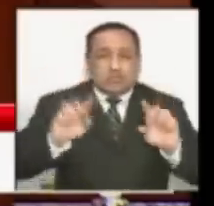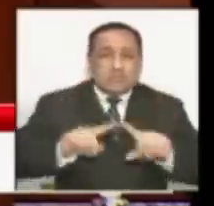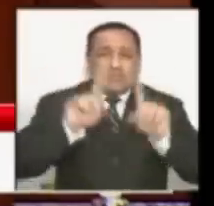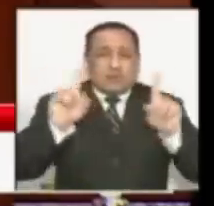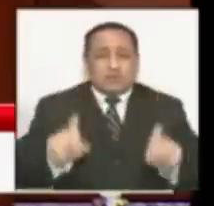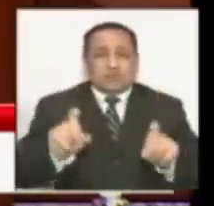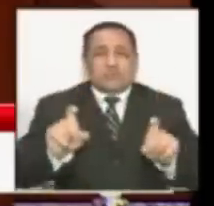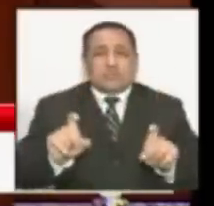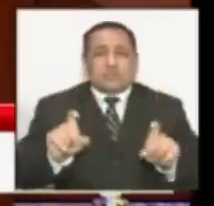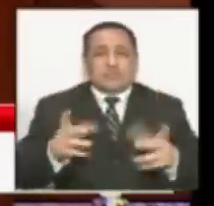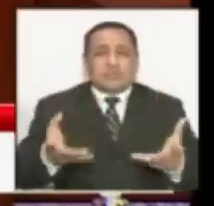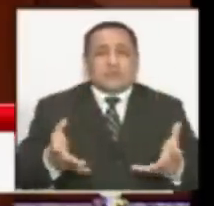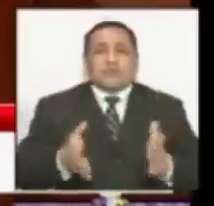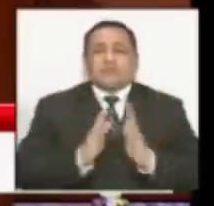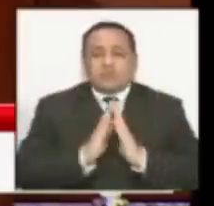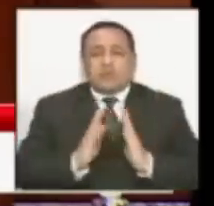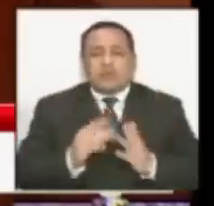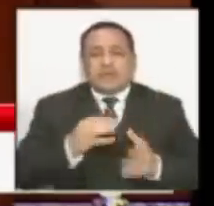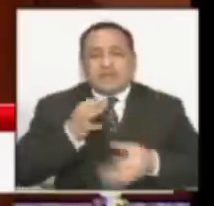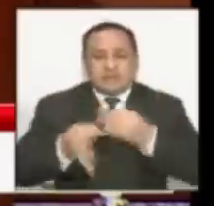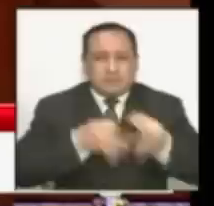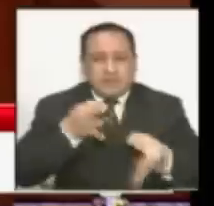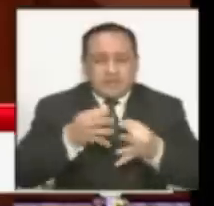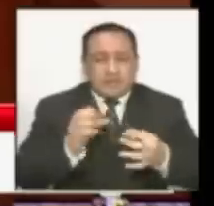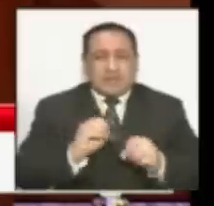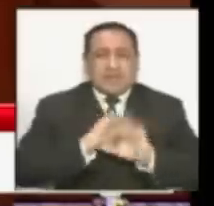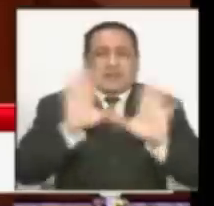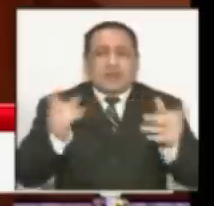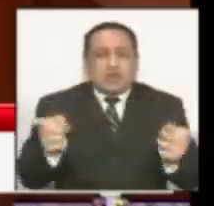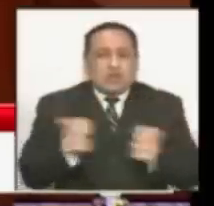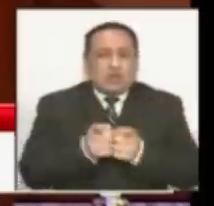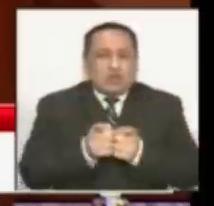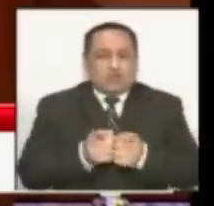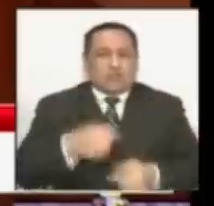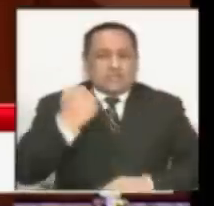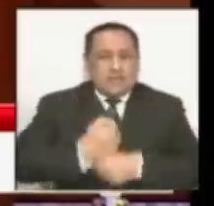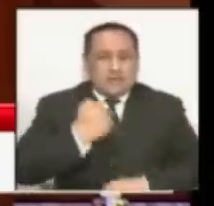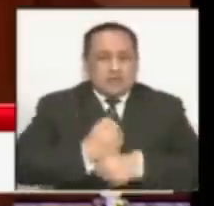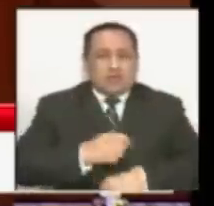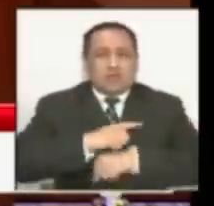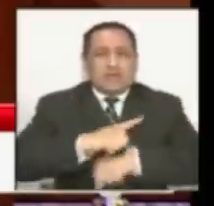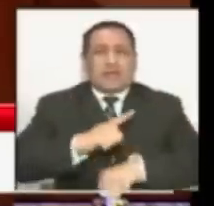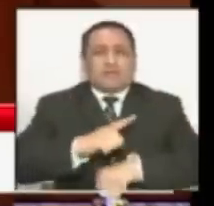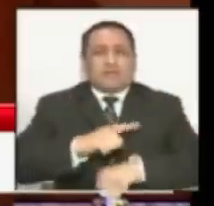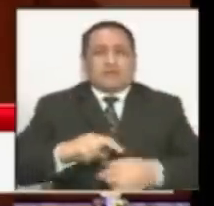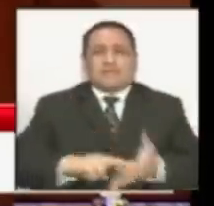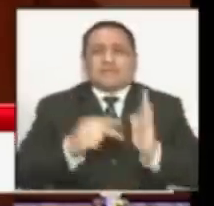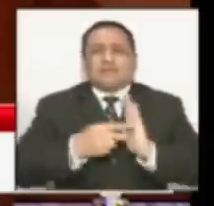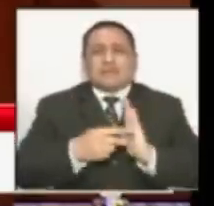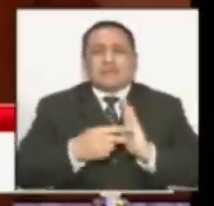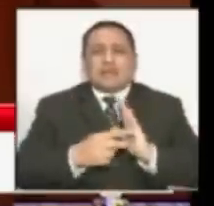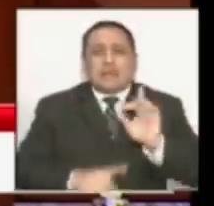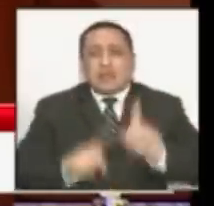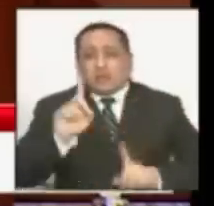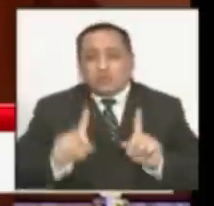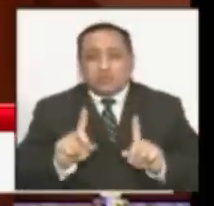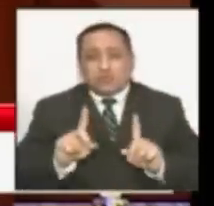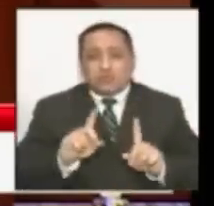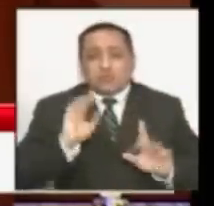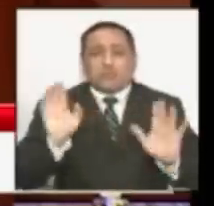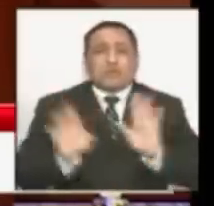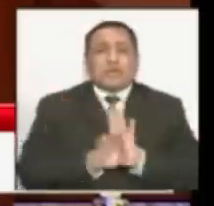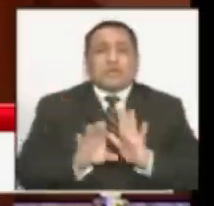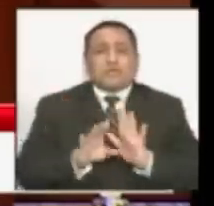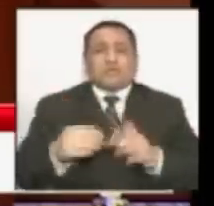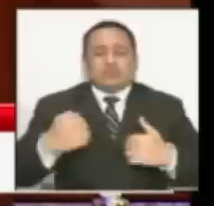preguntas, déjenme mencionar brevemente algunas de las tareas inmediatas entre las cuales, en las